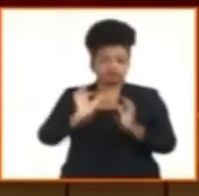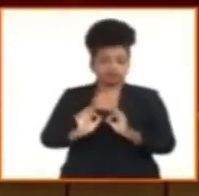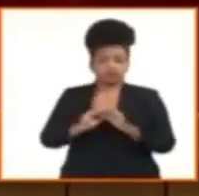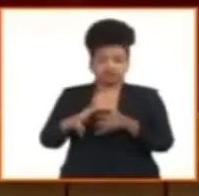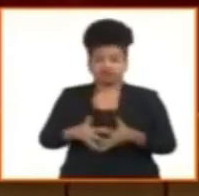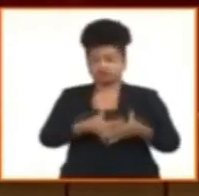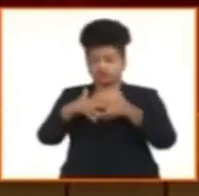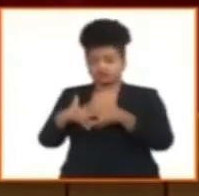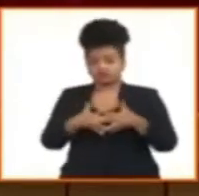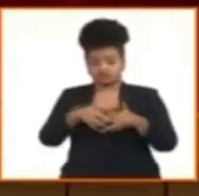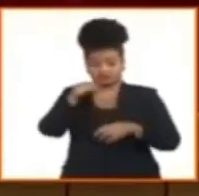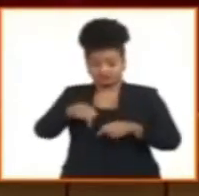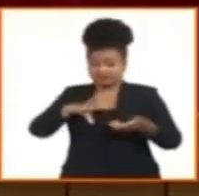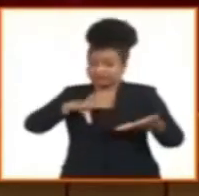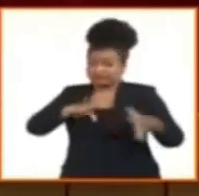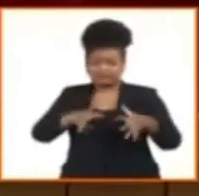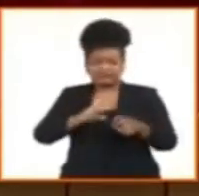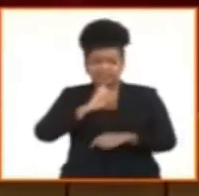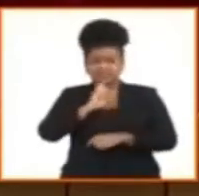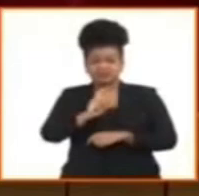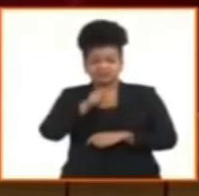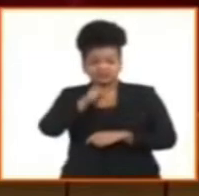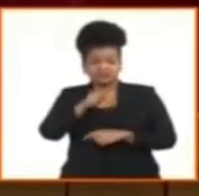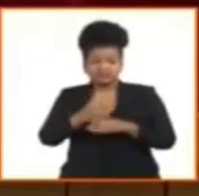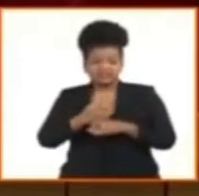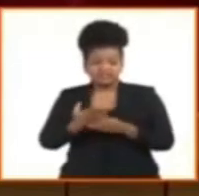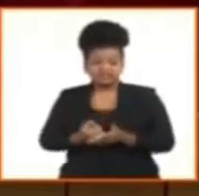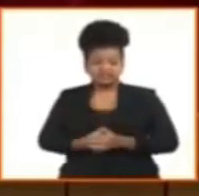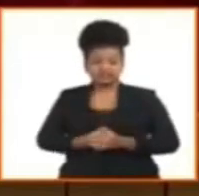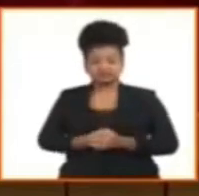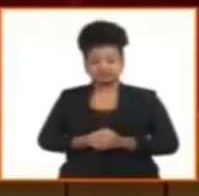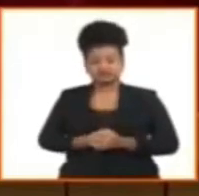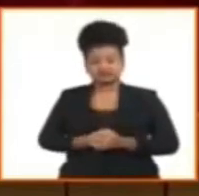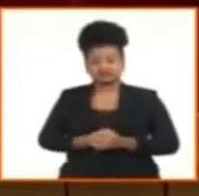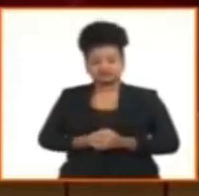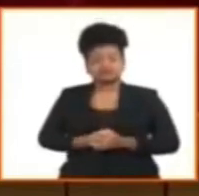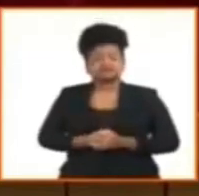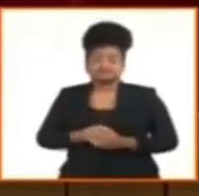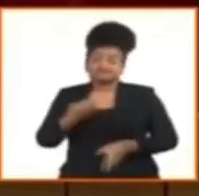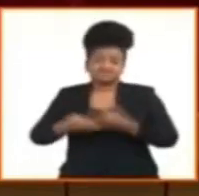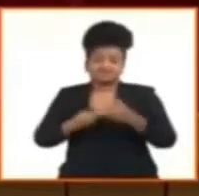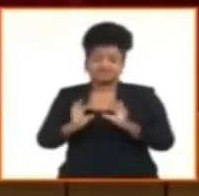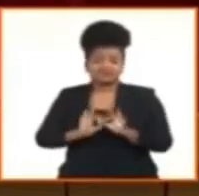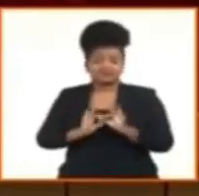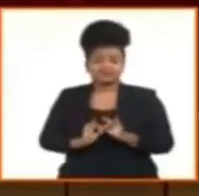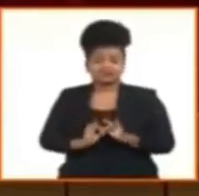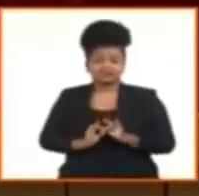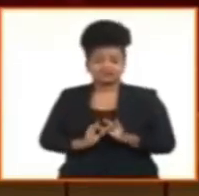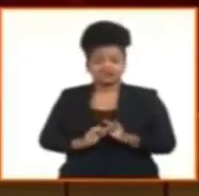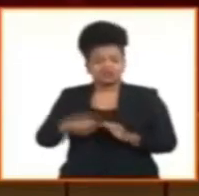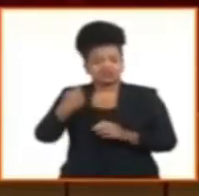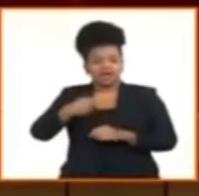en este conflicto responde a una convicción y a hechos concretos. No pueden ignorarse las